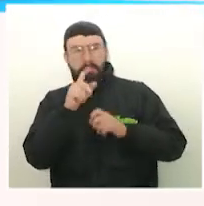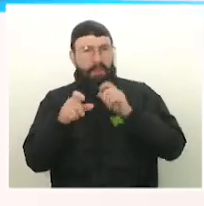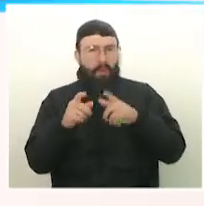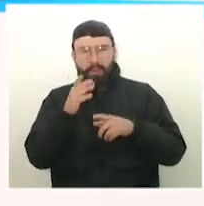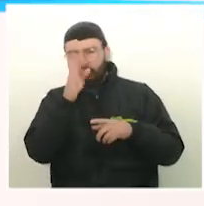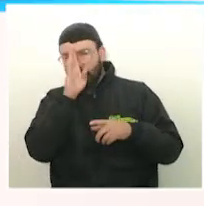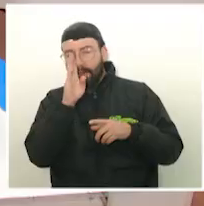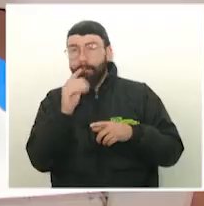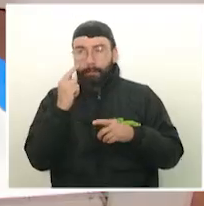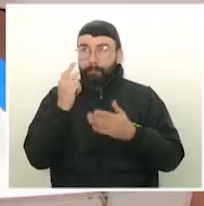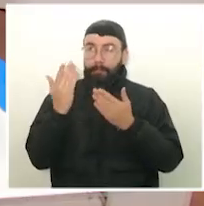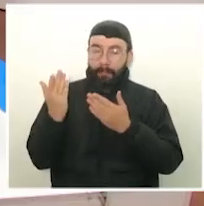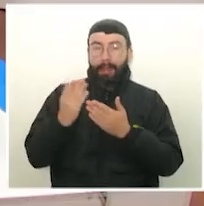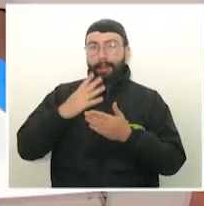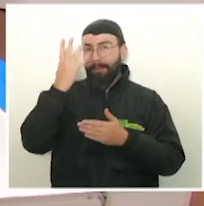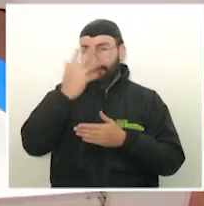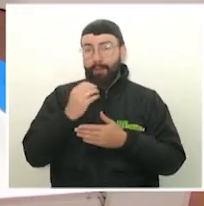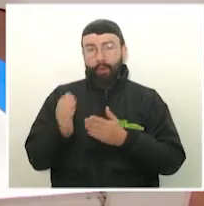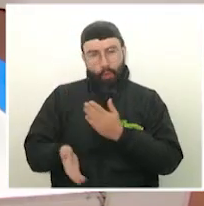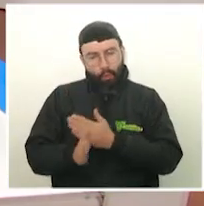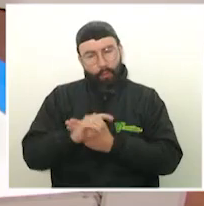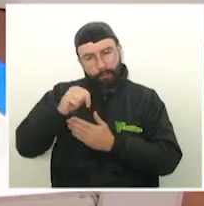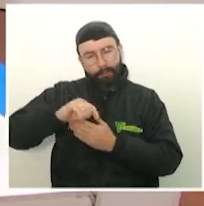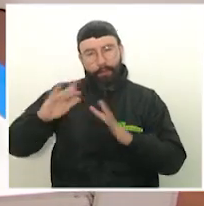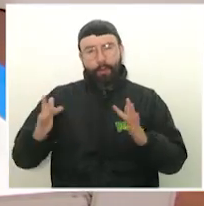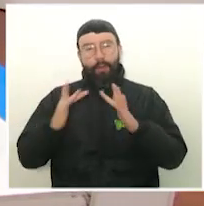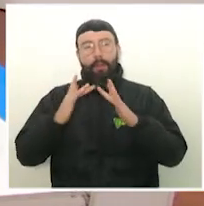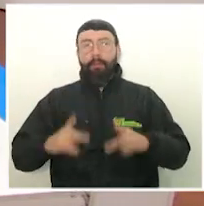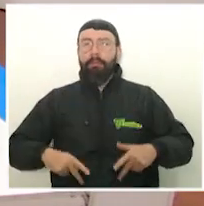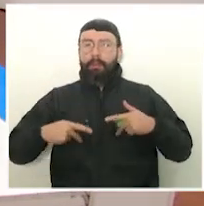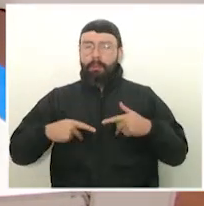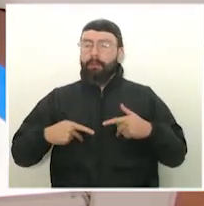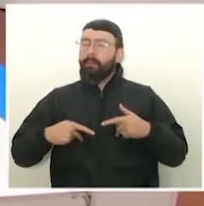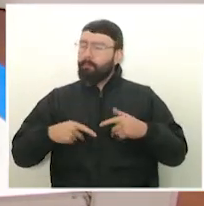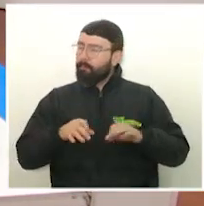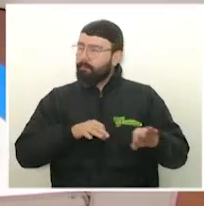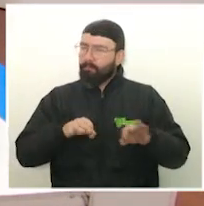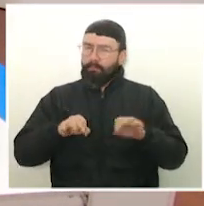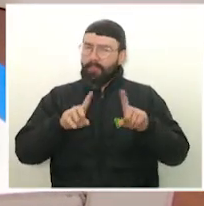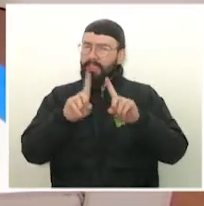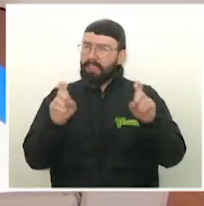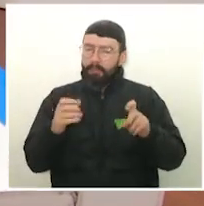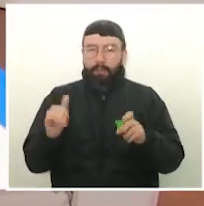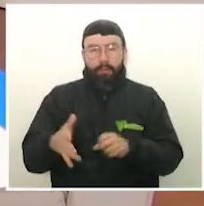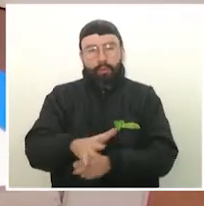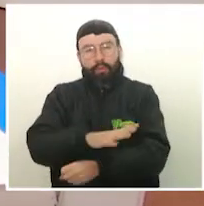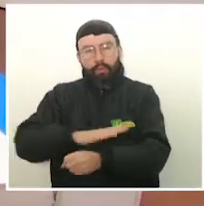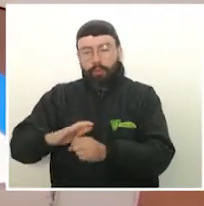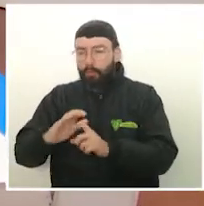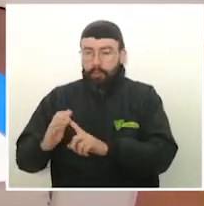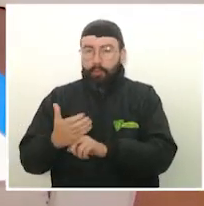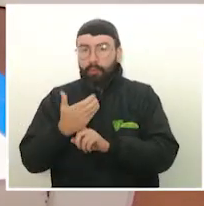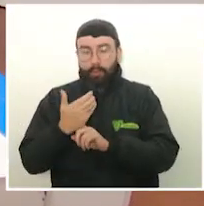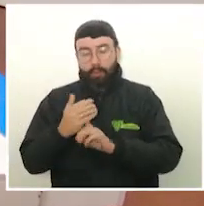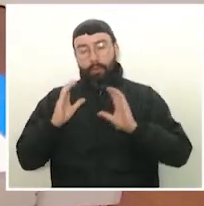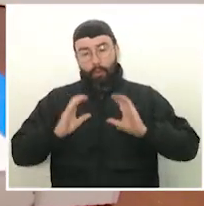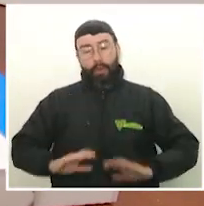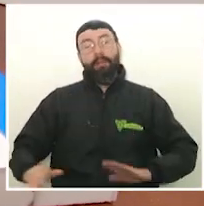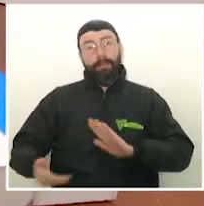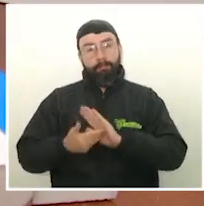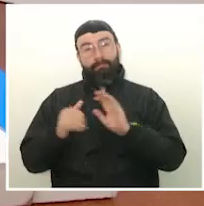esta fantástica nota para que sigamos hoy en Conexión Vital, hablando sobre este tema medioambiental que impacta nuestro cuerpo.